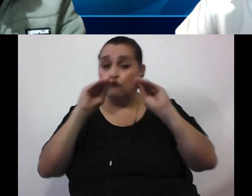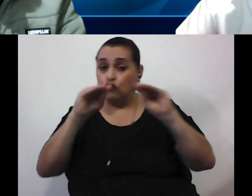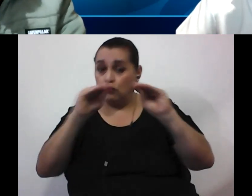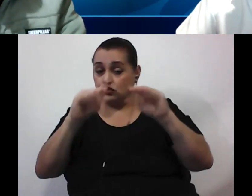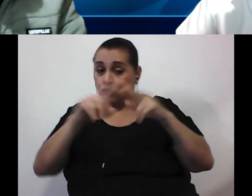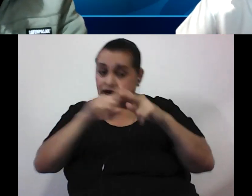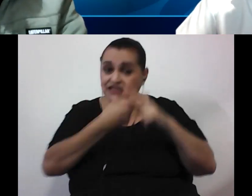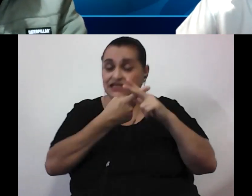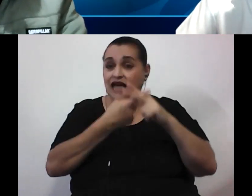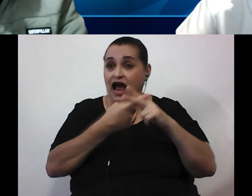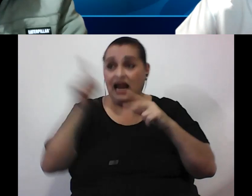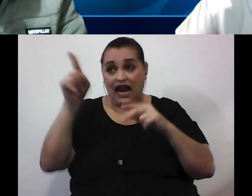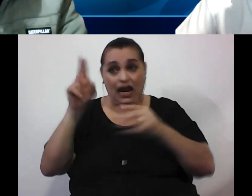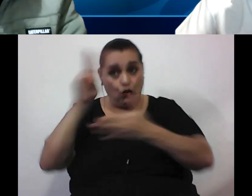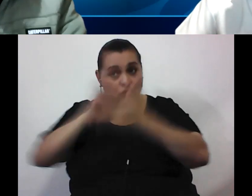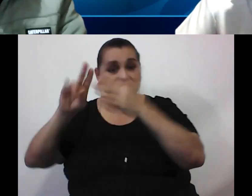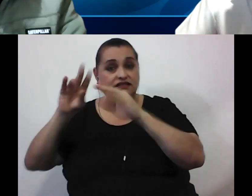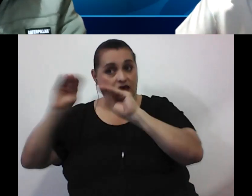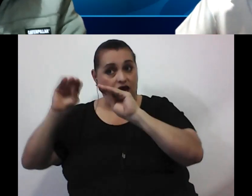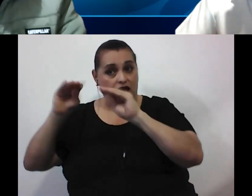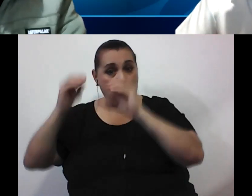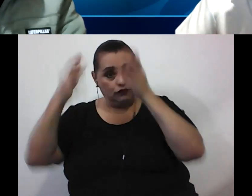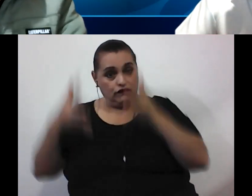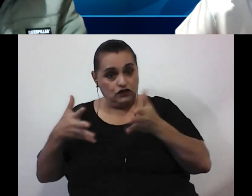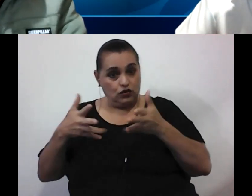a nivel universitario? No,